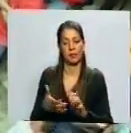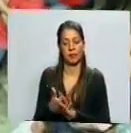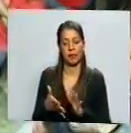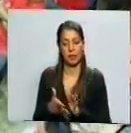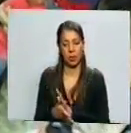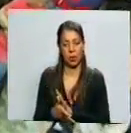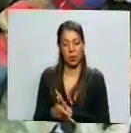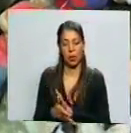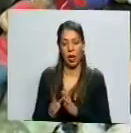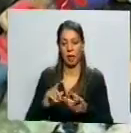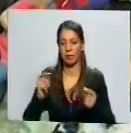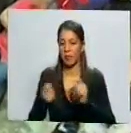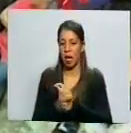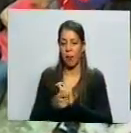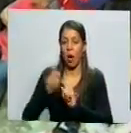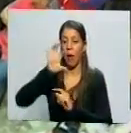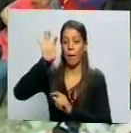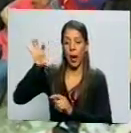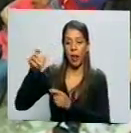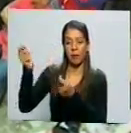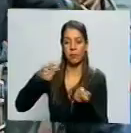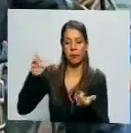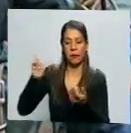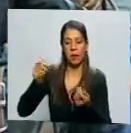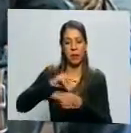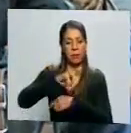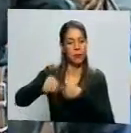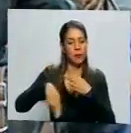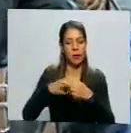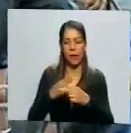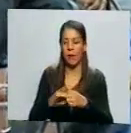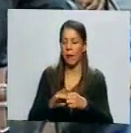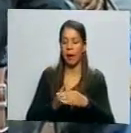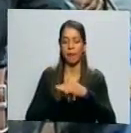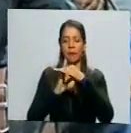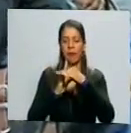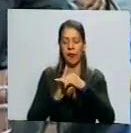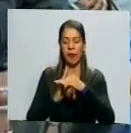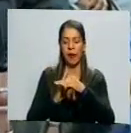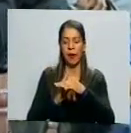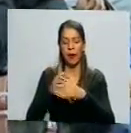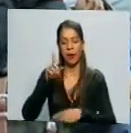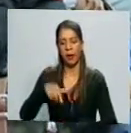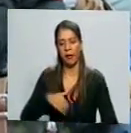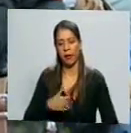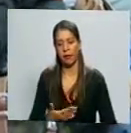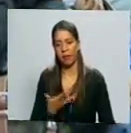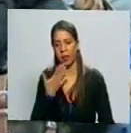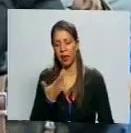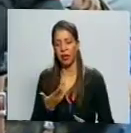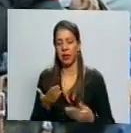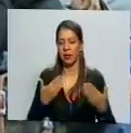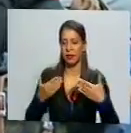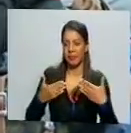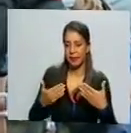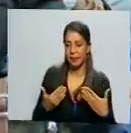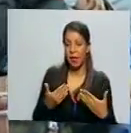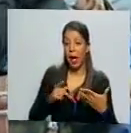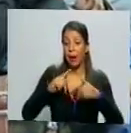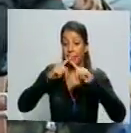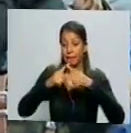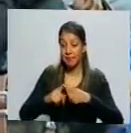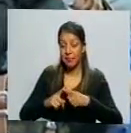de sustitución de importaciones, la posibilidad de flexibilizar esos